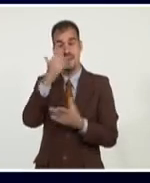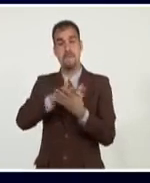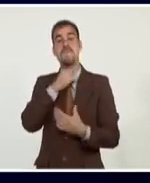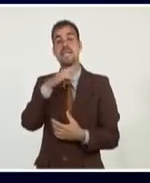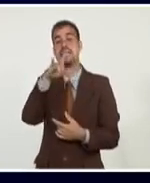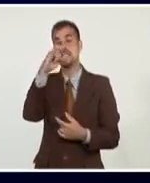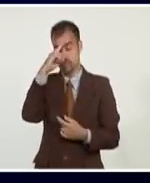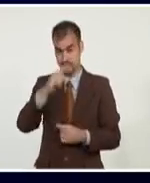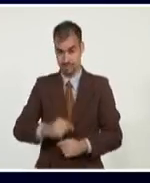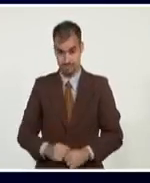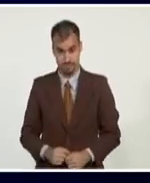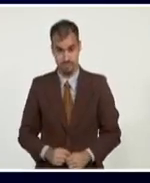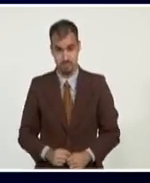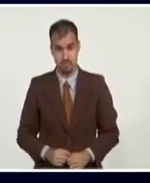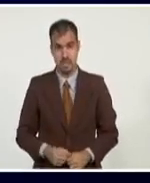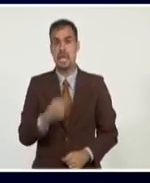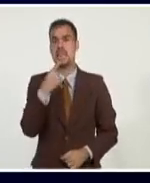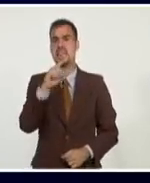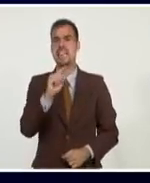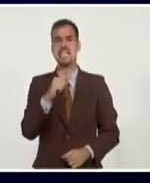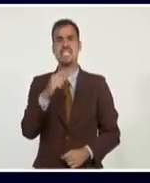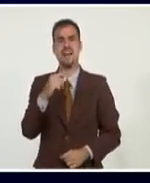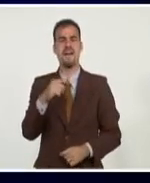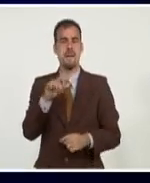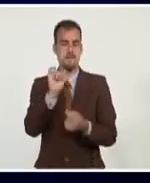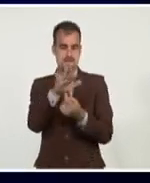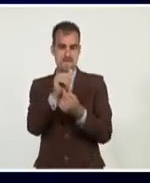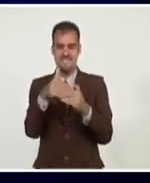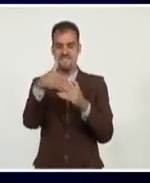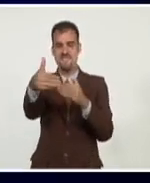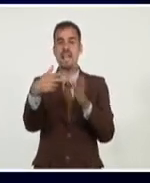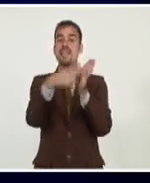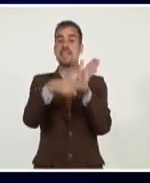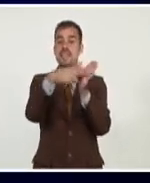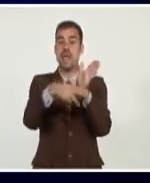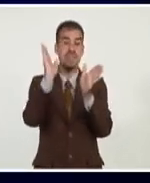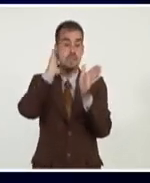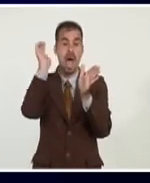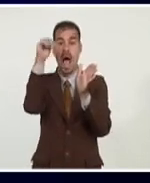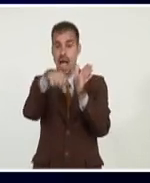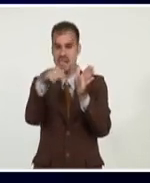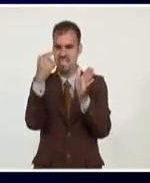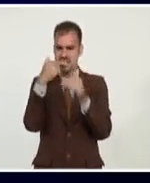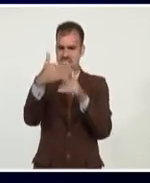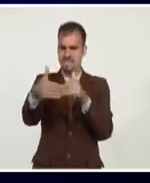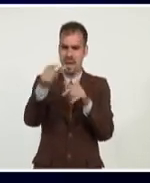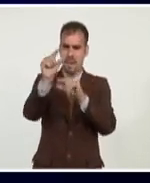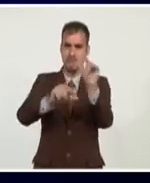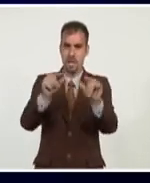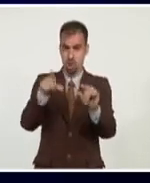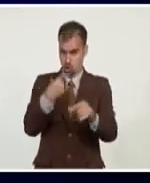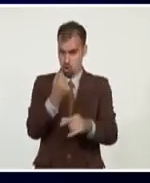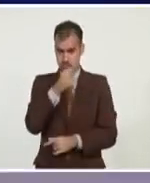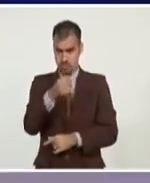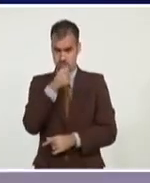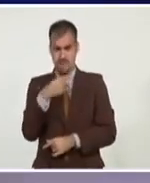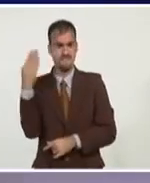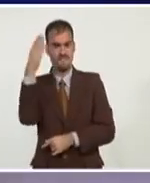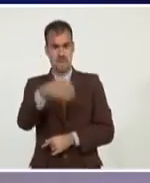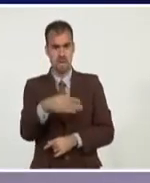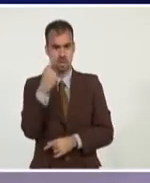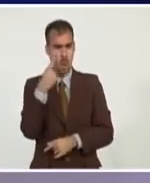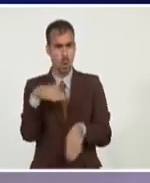que hay una concentración en el parque de enfrente de la terminal de trenes en La Habana Vieja, llegó el momento, el equipo de Chapeando de Radio Rebelde fue, no encontró a